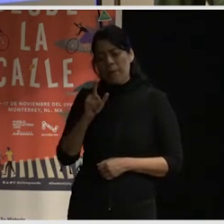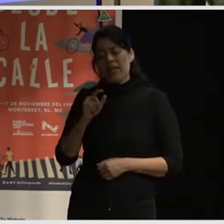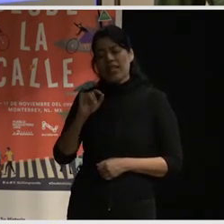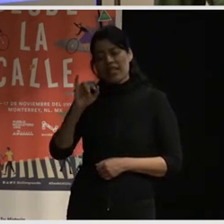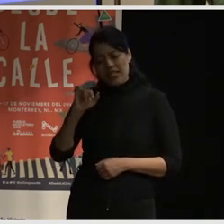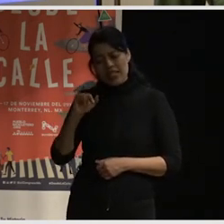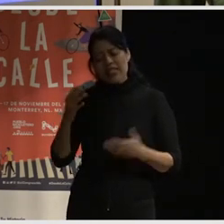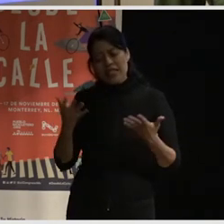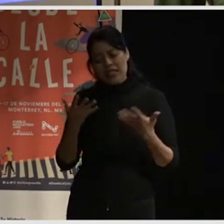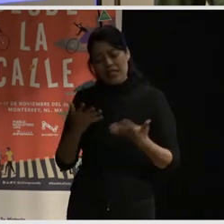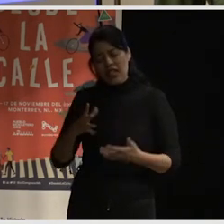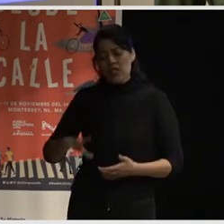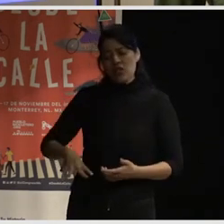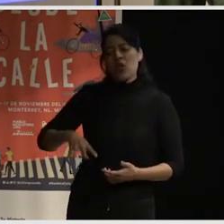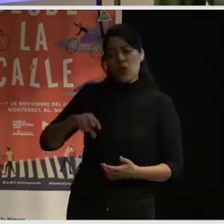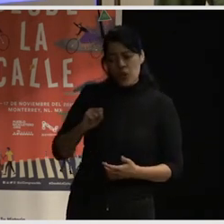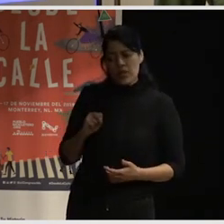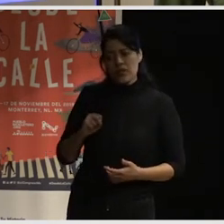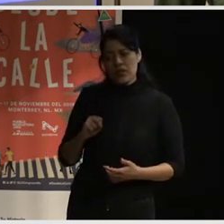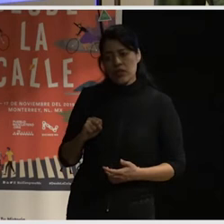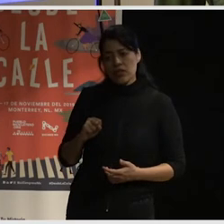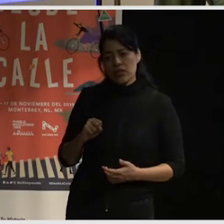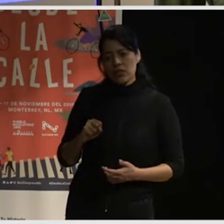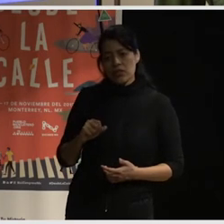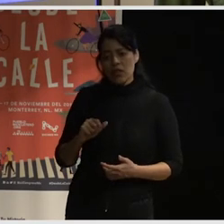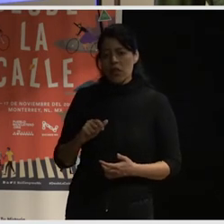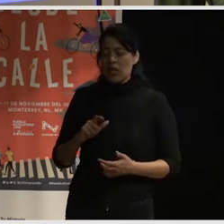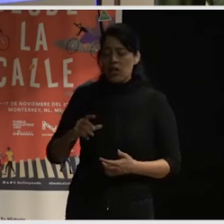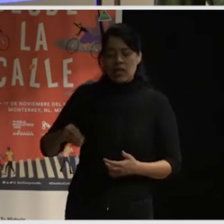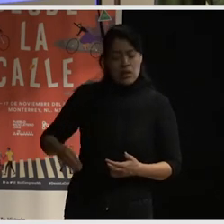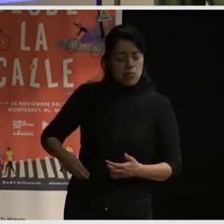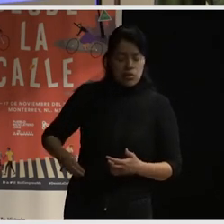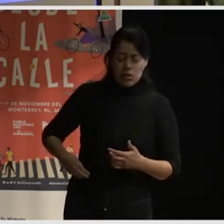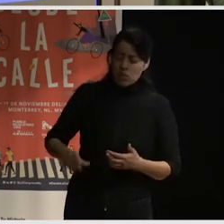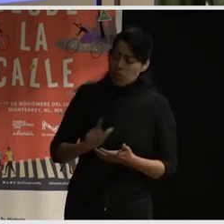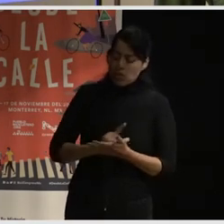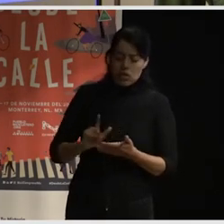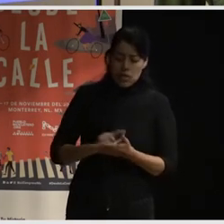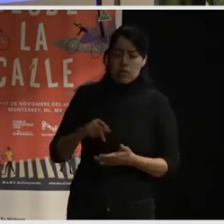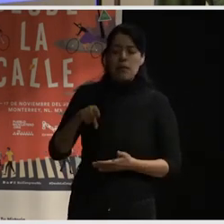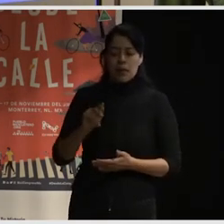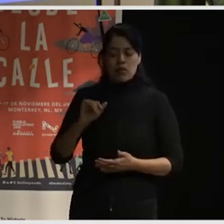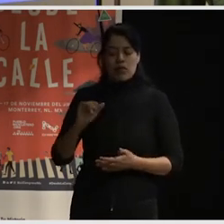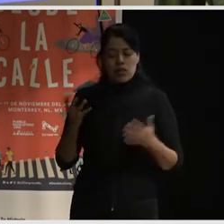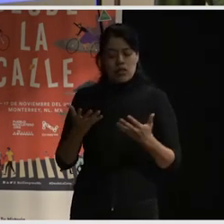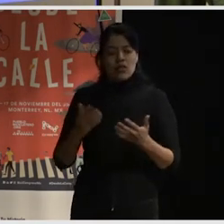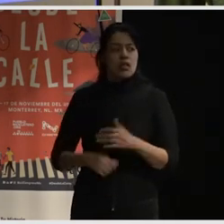se está haciendo un esfuerzo que no limpia nuestras conciencias lo repito pero si se está haciendo